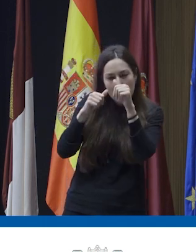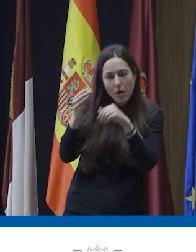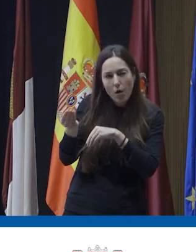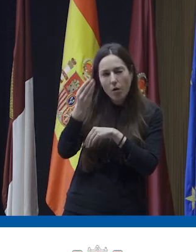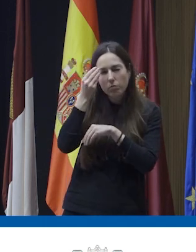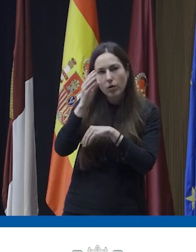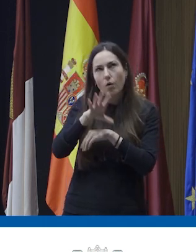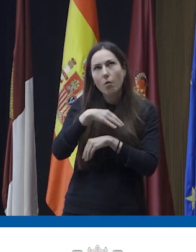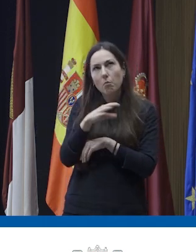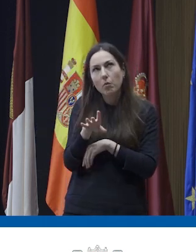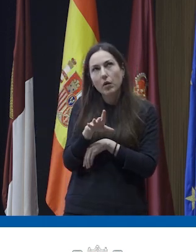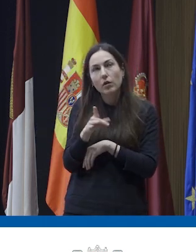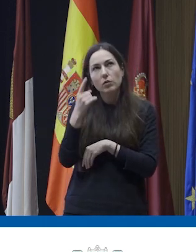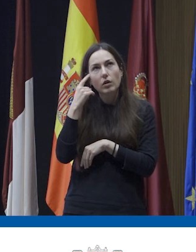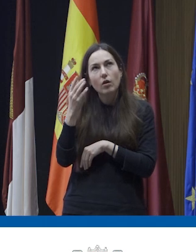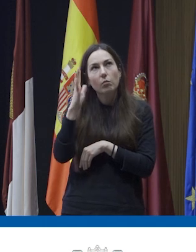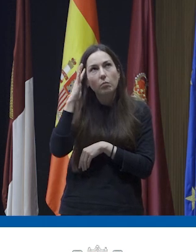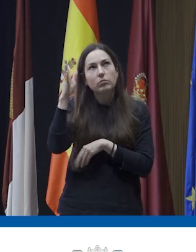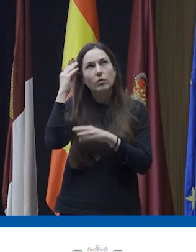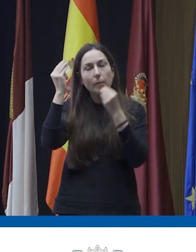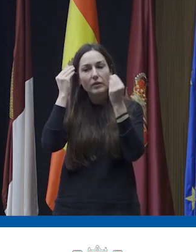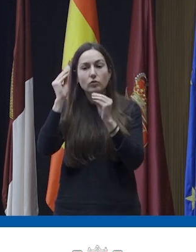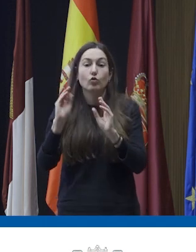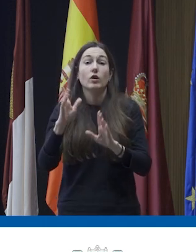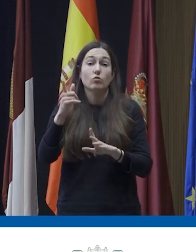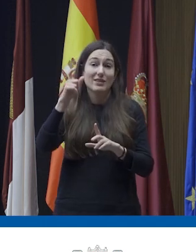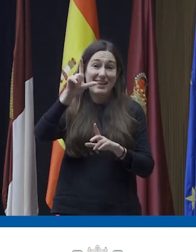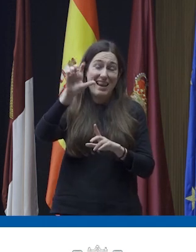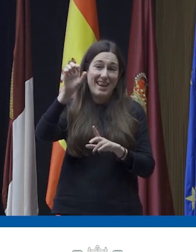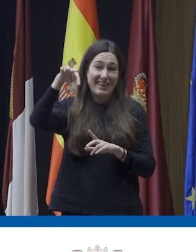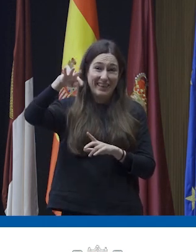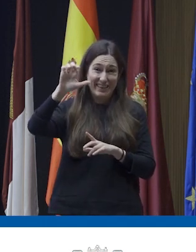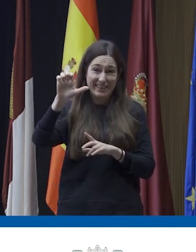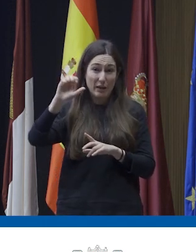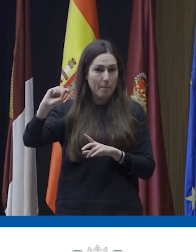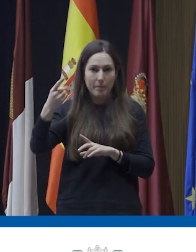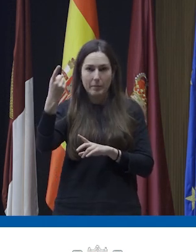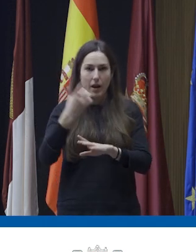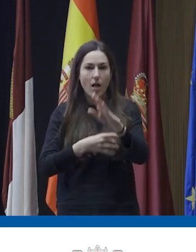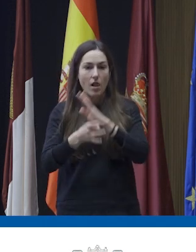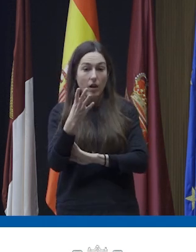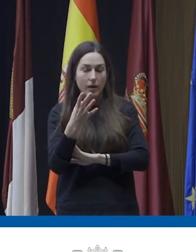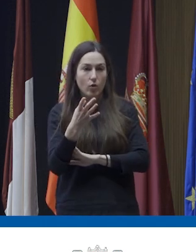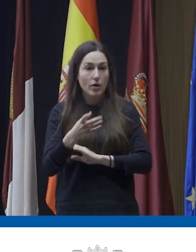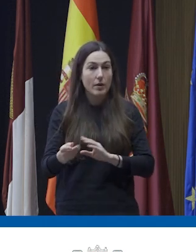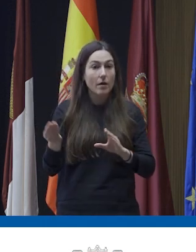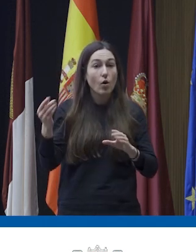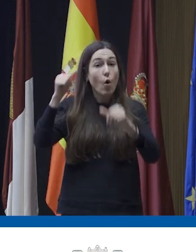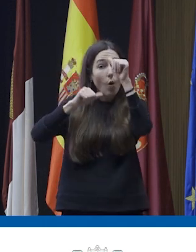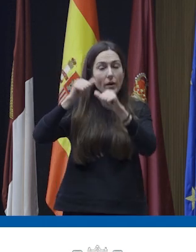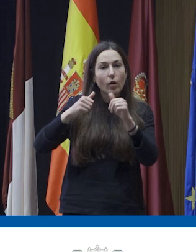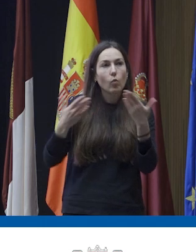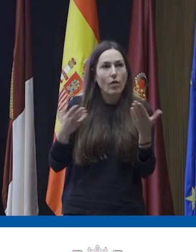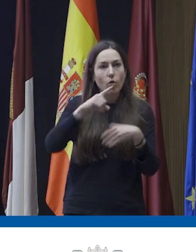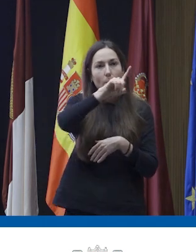la primera lente con PMMA y fabricó la primera lente intraocular y la implantó con éxito en el año 1950 en